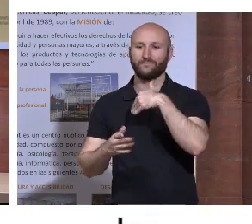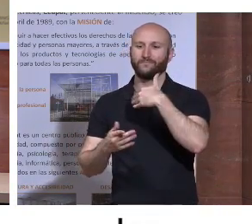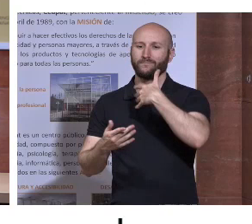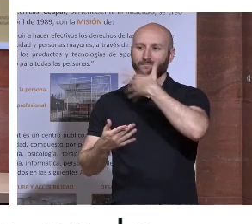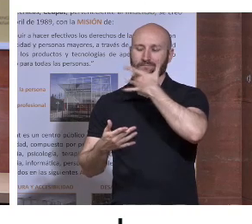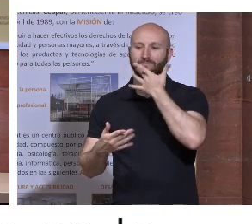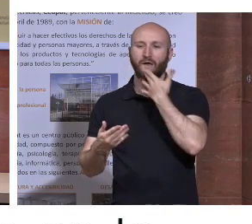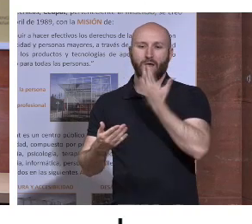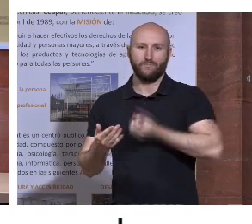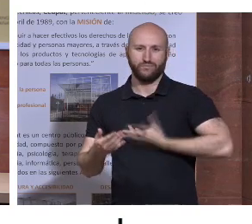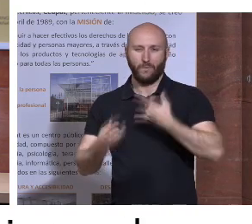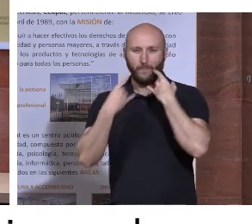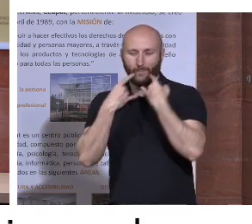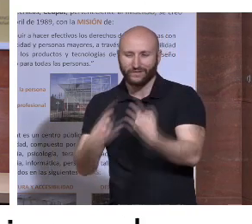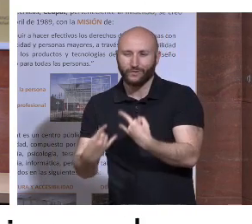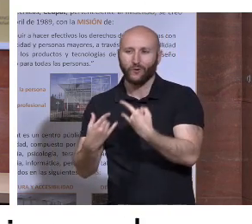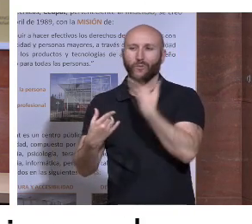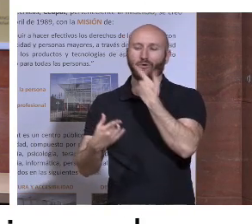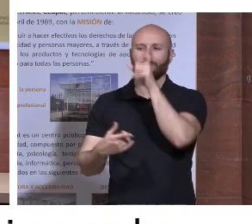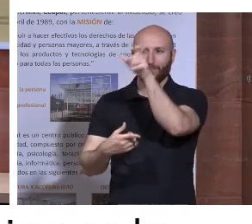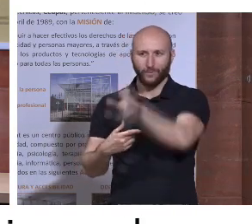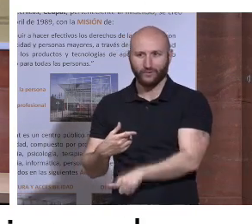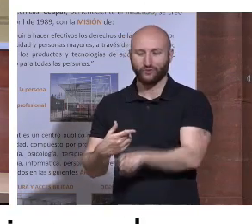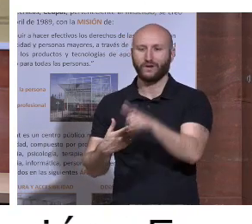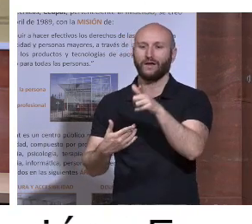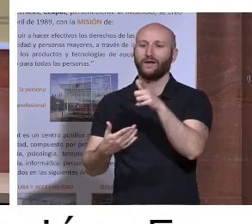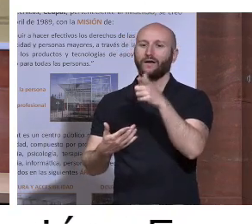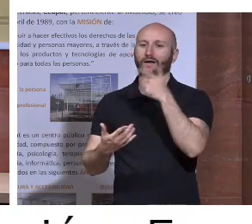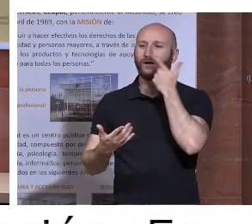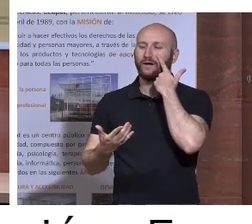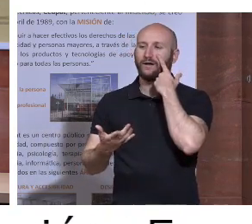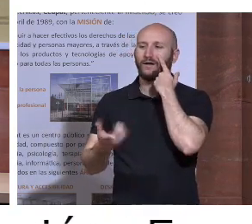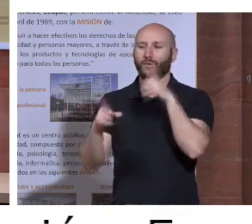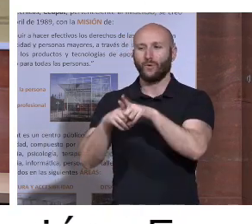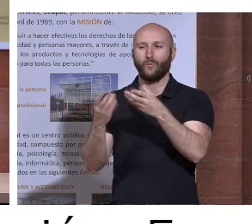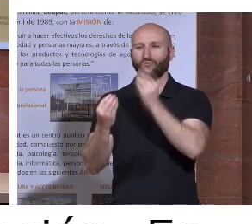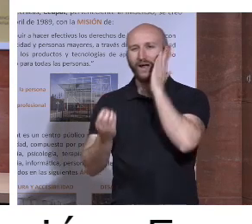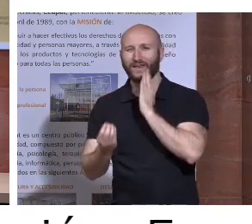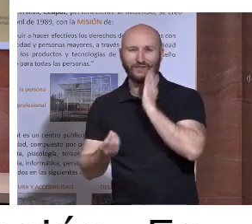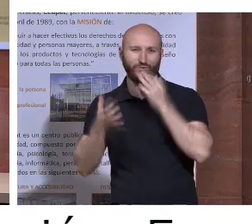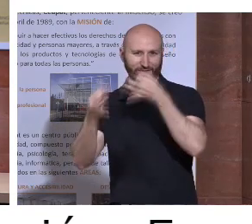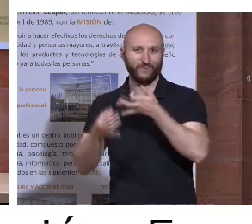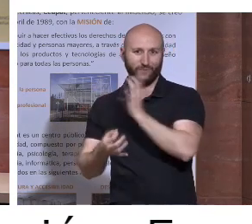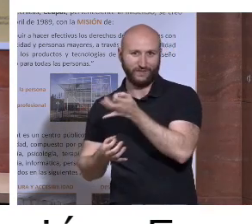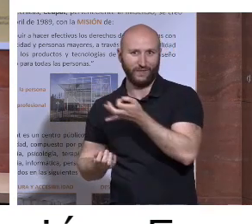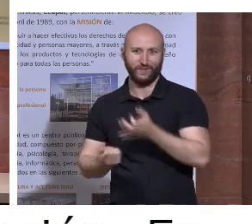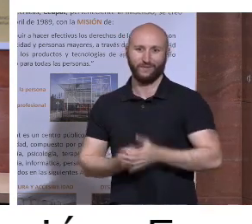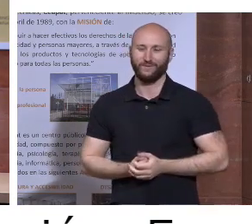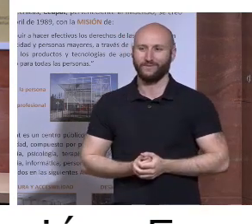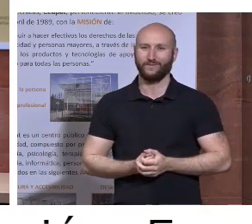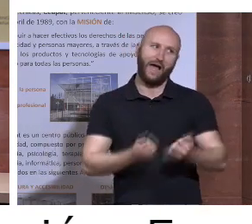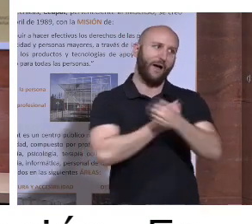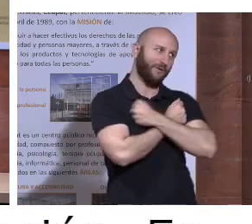la pasión. Y es una persona admirable y con mucho cariño, ¿verdad? Un